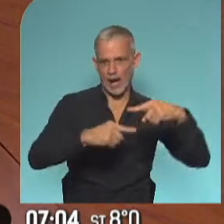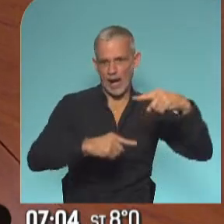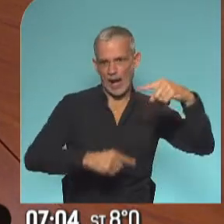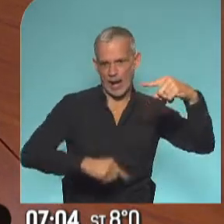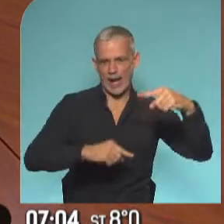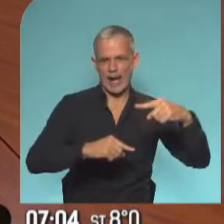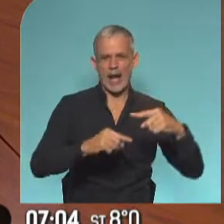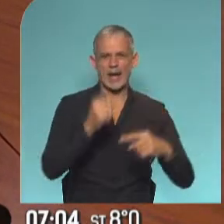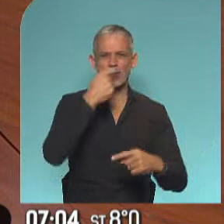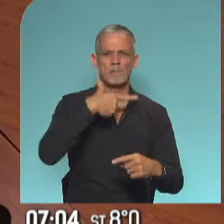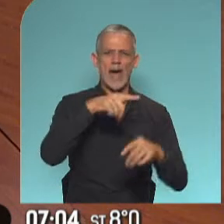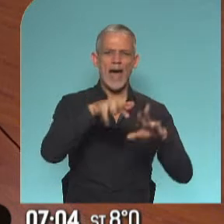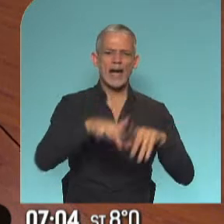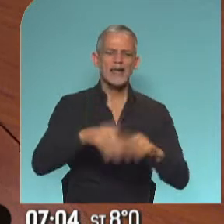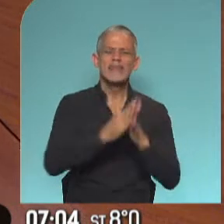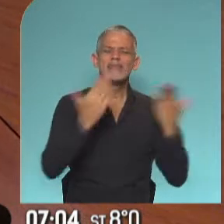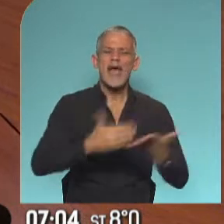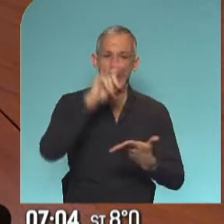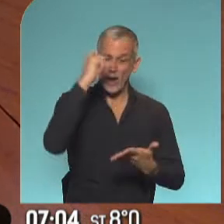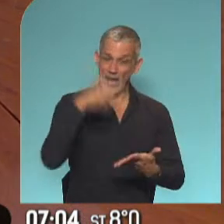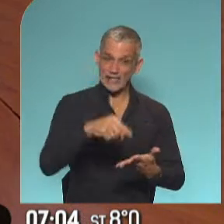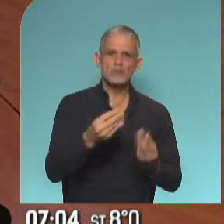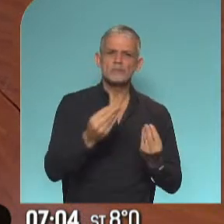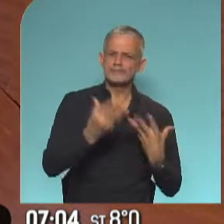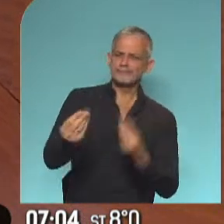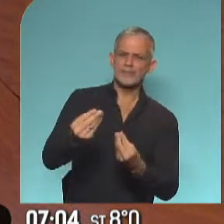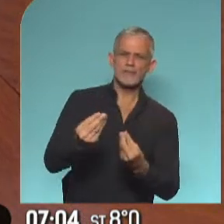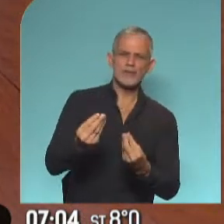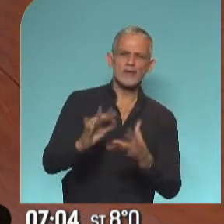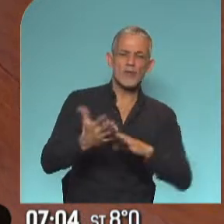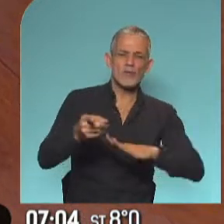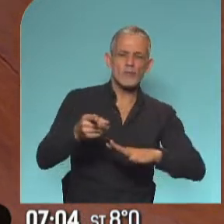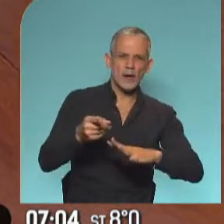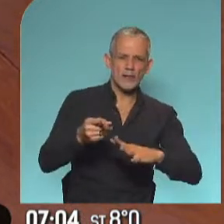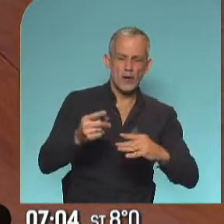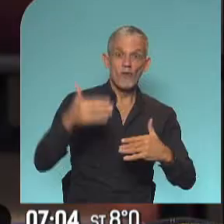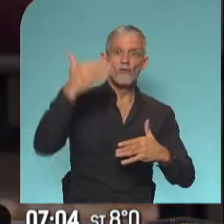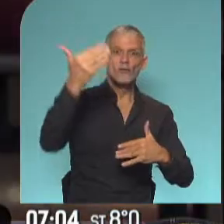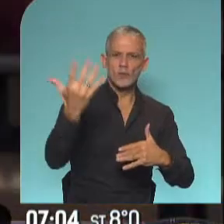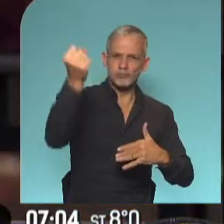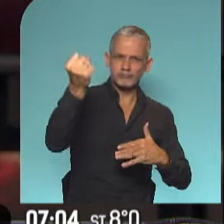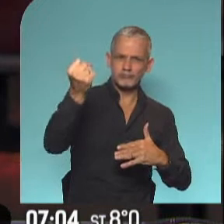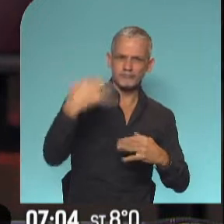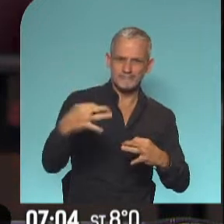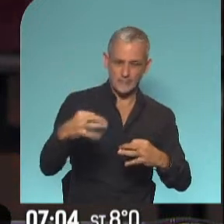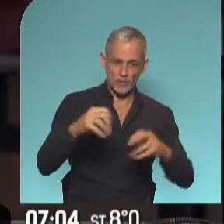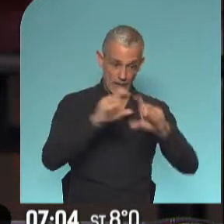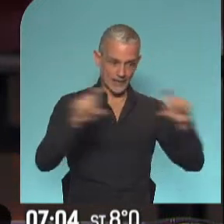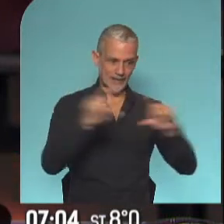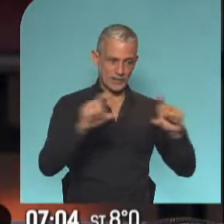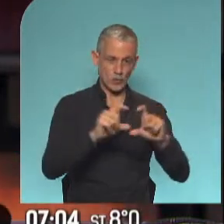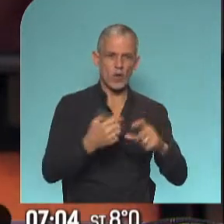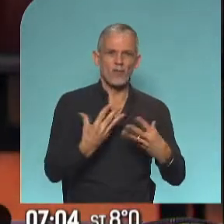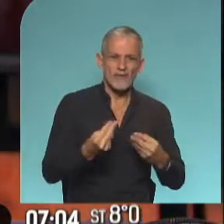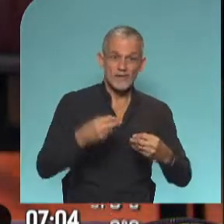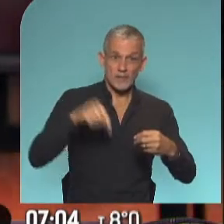publicó Mauricio Macri en el diario La Nación para defender el presente y ganar el futuro. Digo, este título tiene que ver